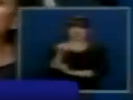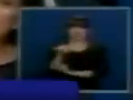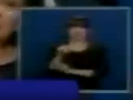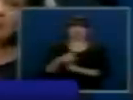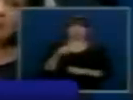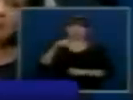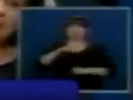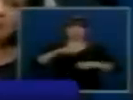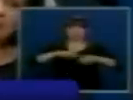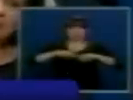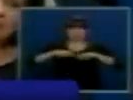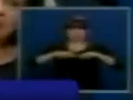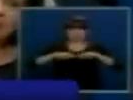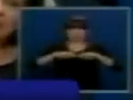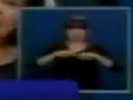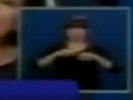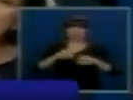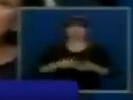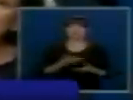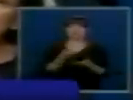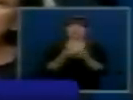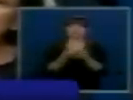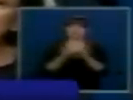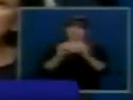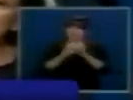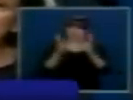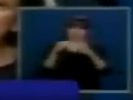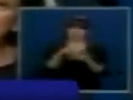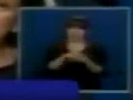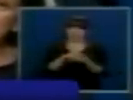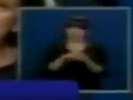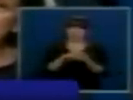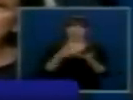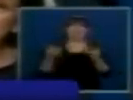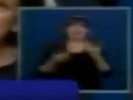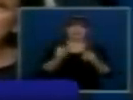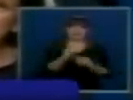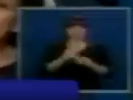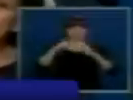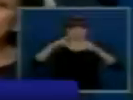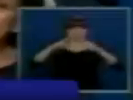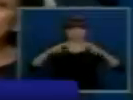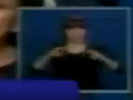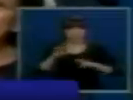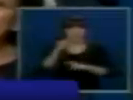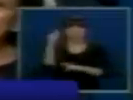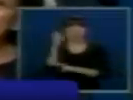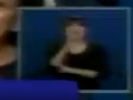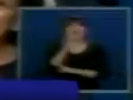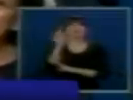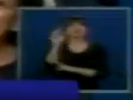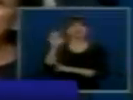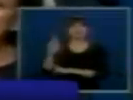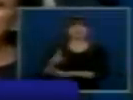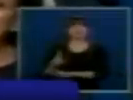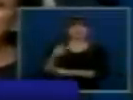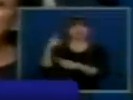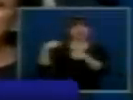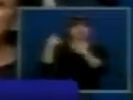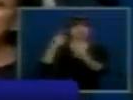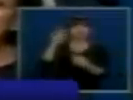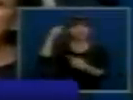ejercicio implica, inevitablemente, revisar y evaluar la forma en que Costa Rica ha sido gobernada desde hace muchos